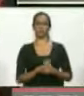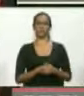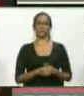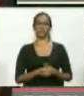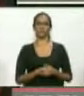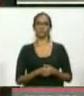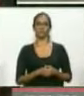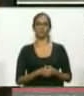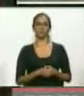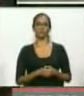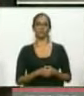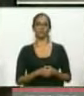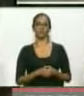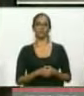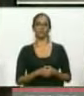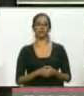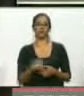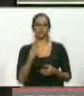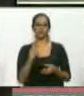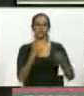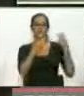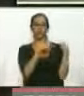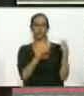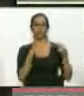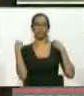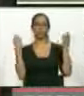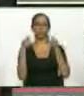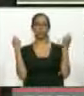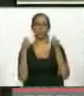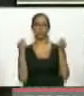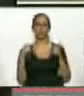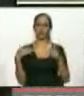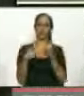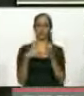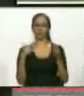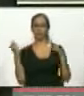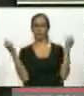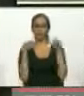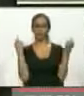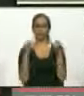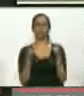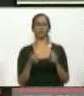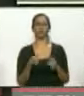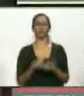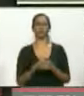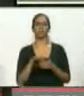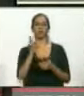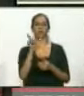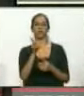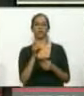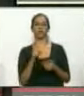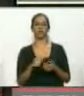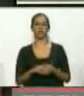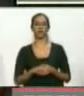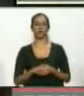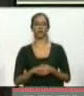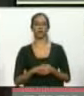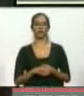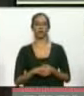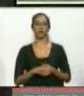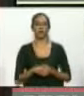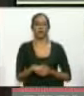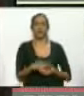decirlo yo era yo era el encargado de propaganda y contrapropaganda en esa época por el partido socialista unido de venezuela y